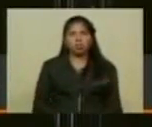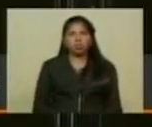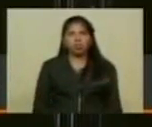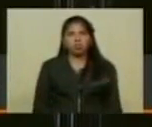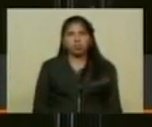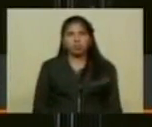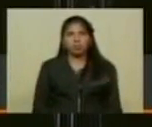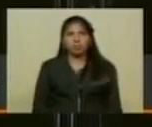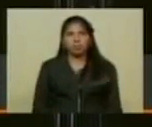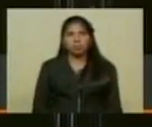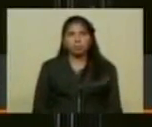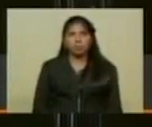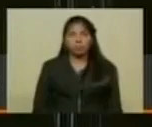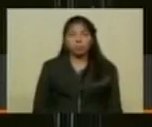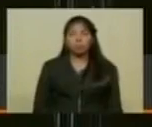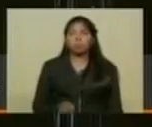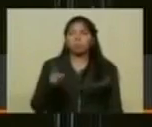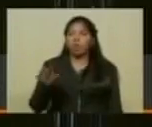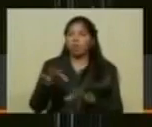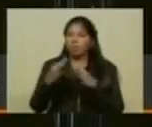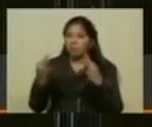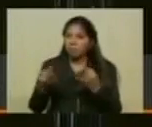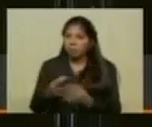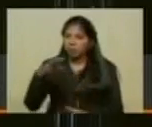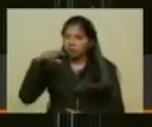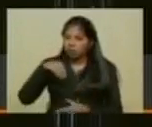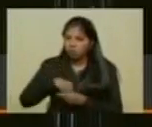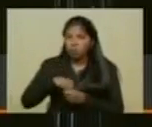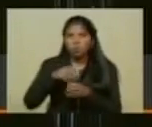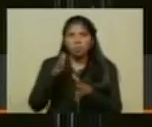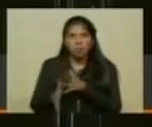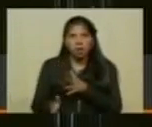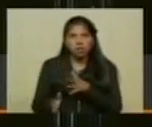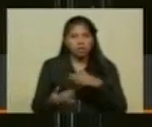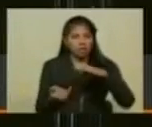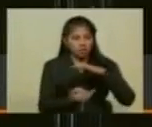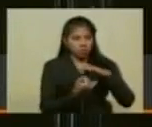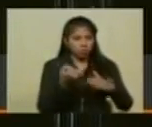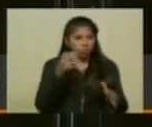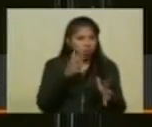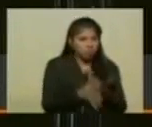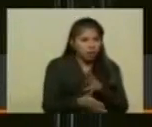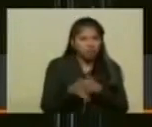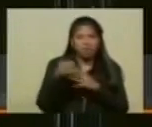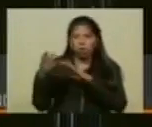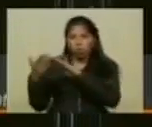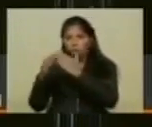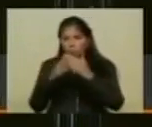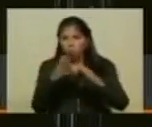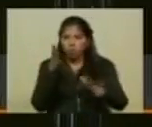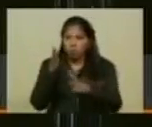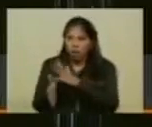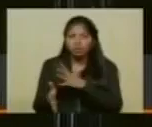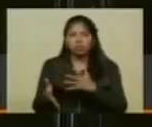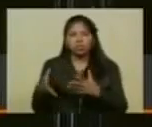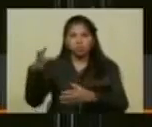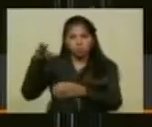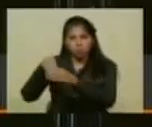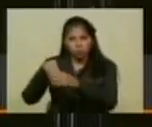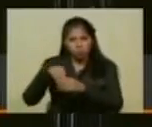en el seno de la familia venezolana, de las instituciones, en el seno de las comunidades, de nuestro pueblo?